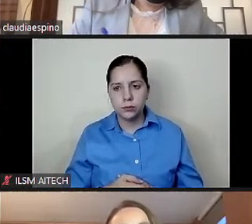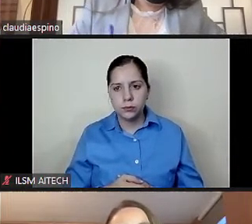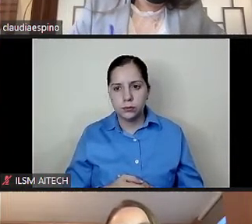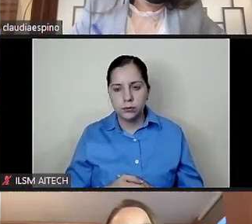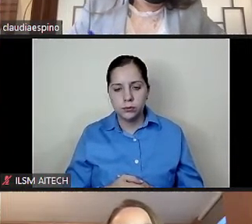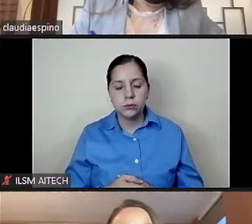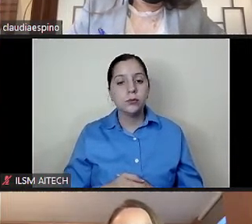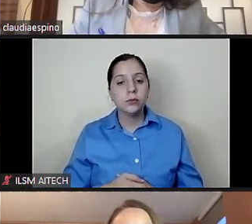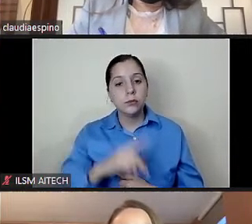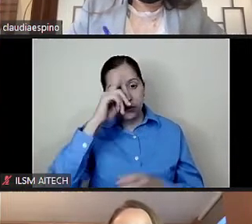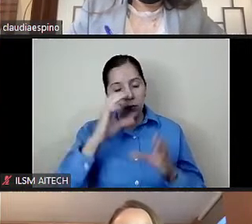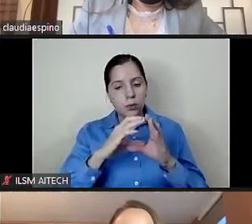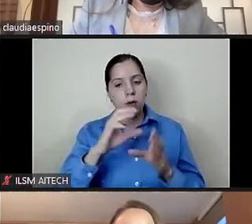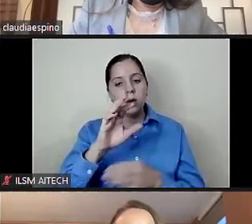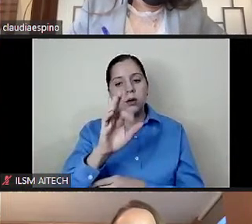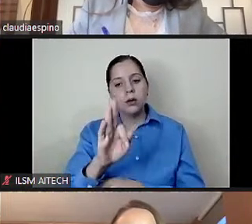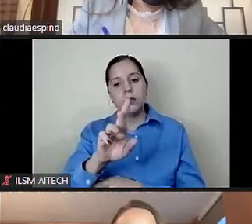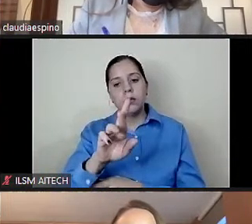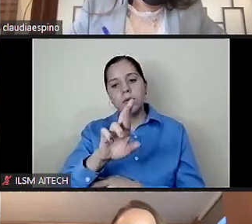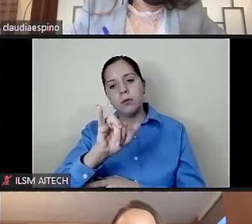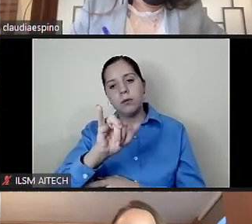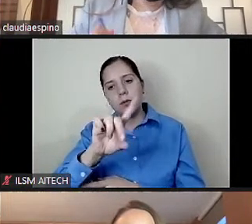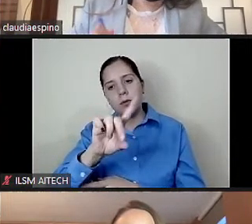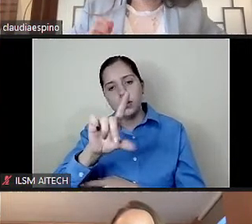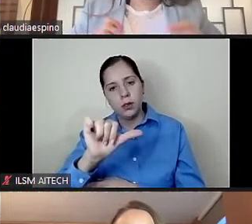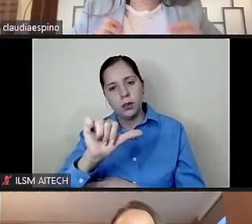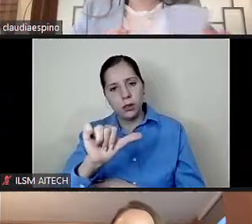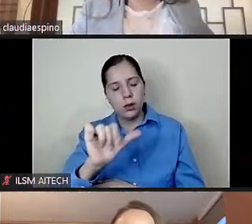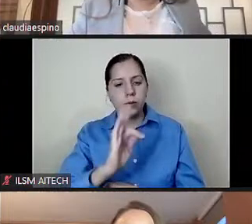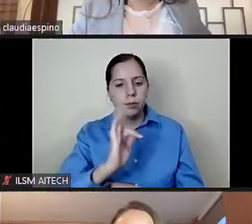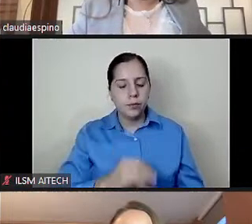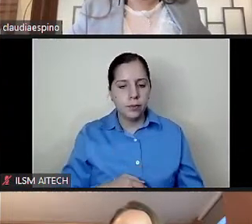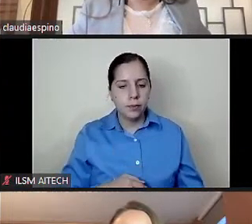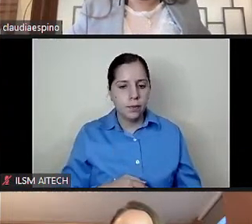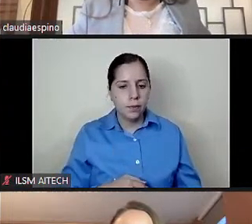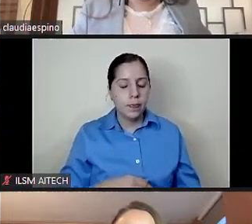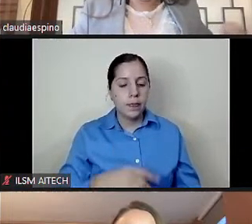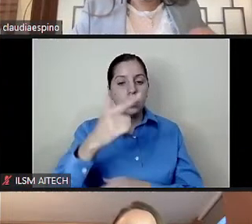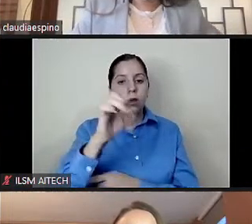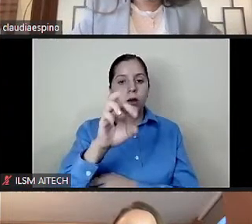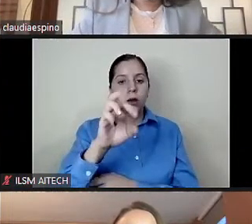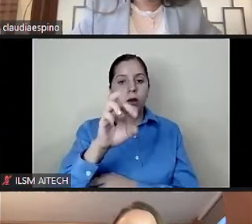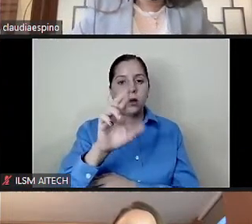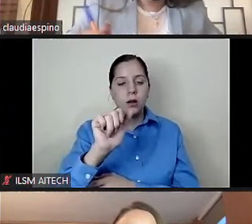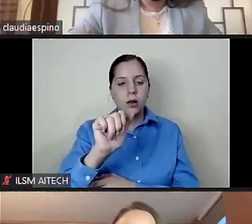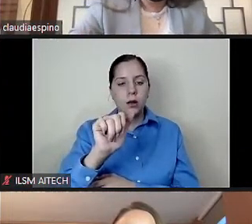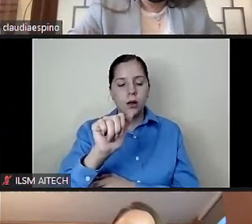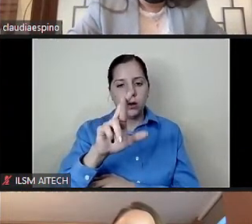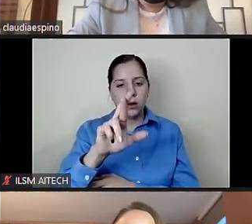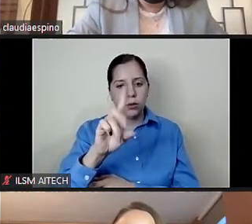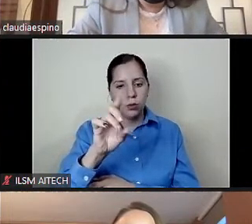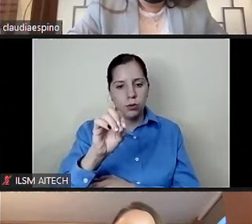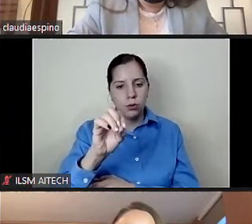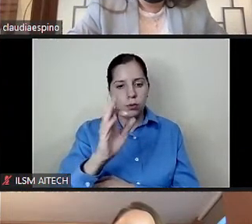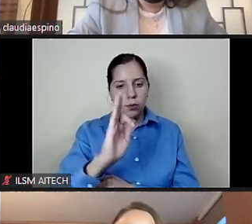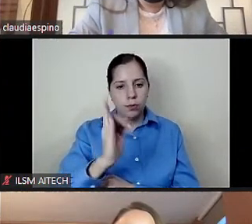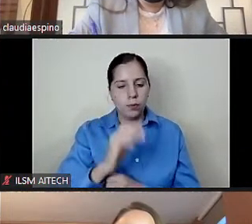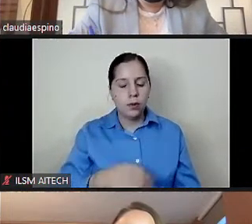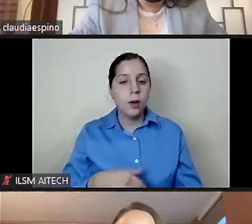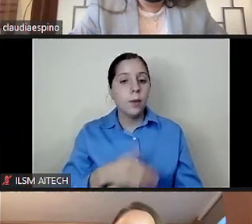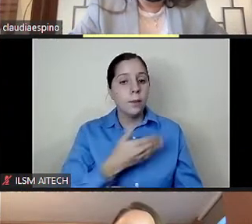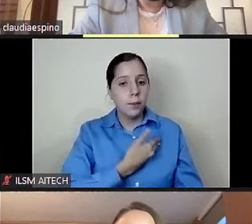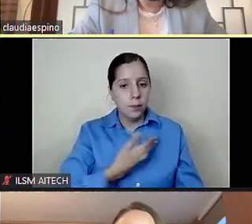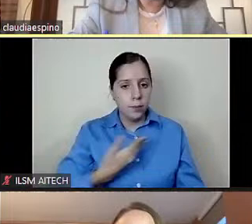Consejera Frida Libertad Licano Ramírez. A favor. Consejero Gerardo Macías Rodríguez. A favor. Consejera